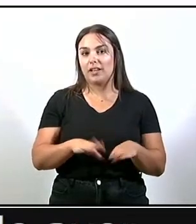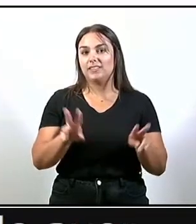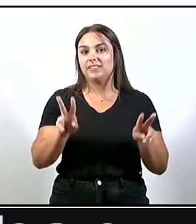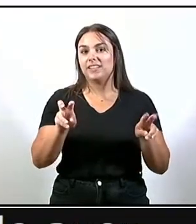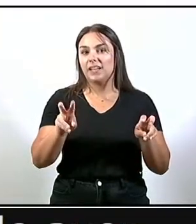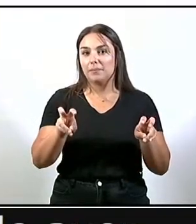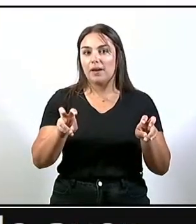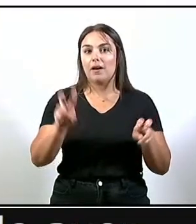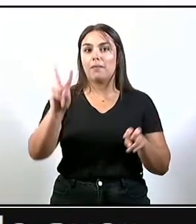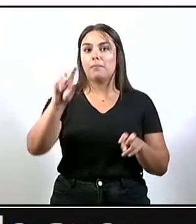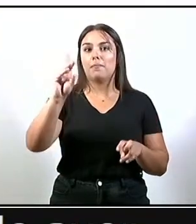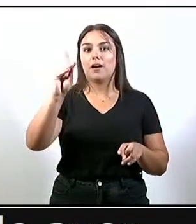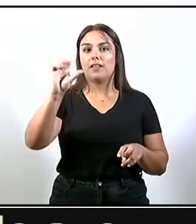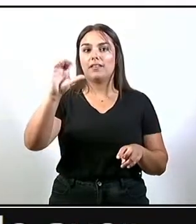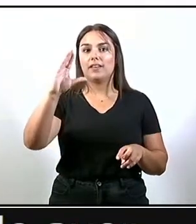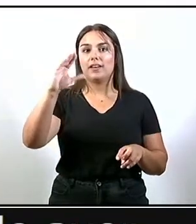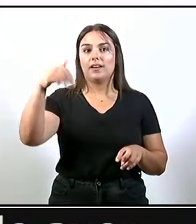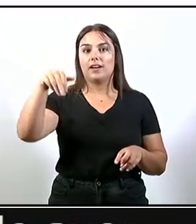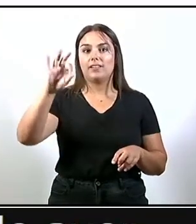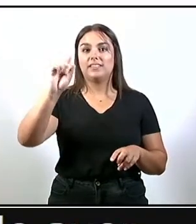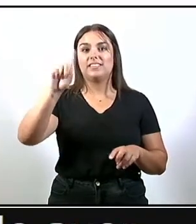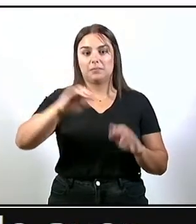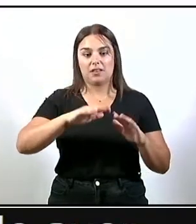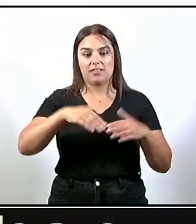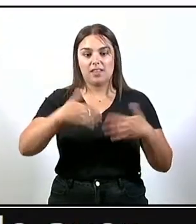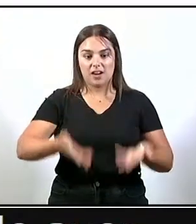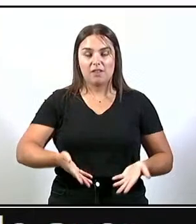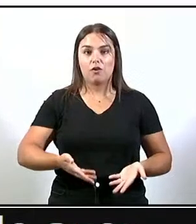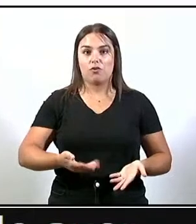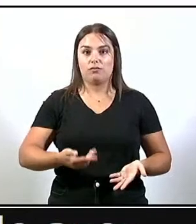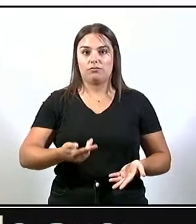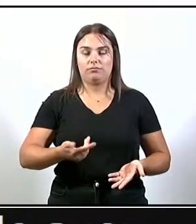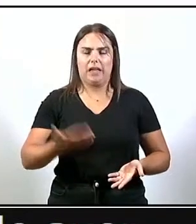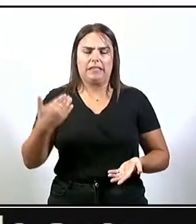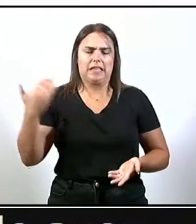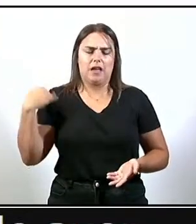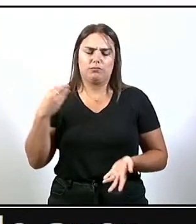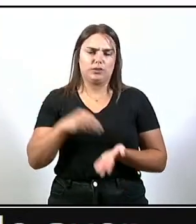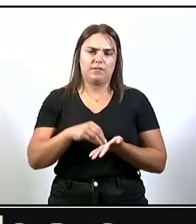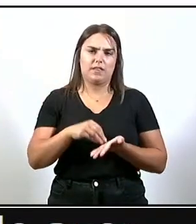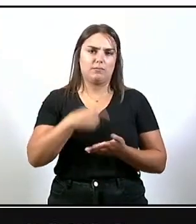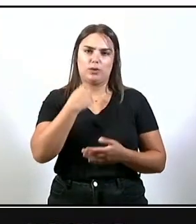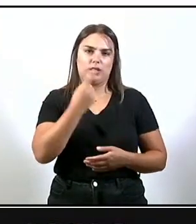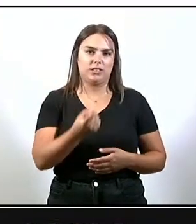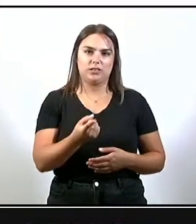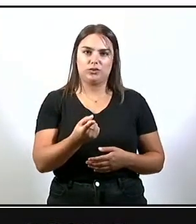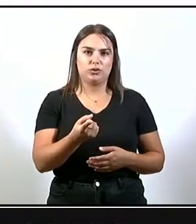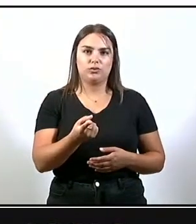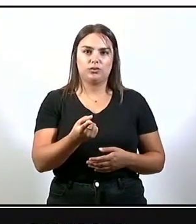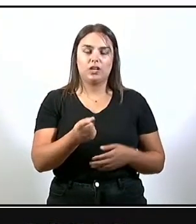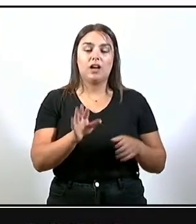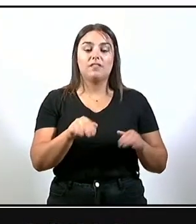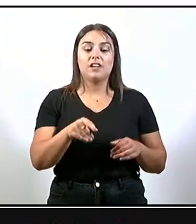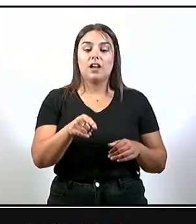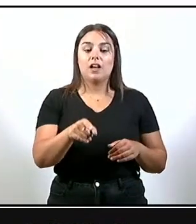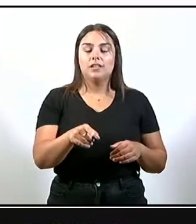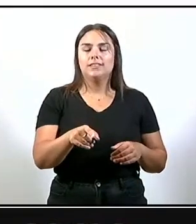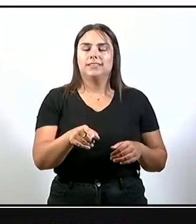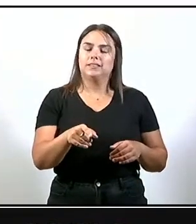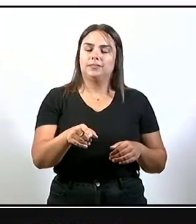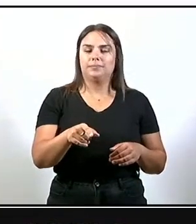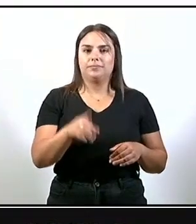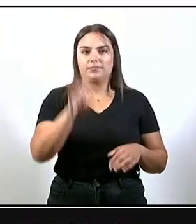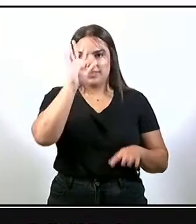de Valdecañas y el derribo, como hemos dicho en otros momentos, es una decisión del más